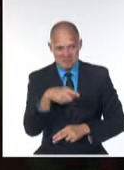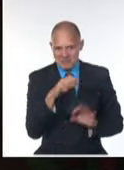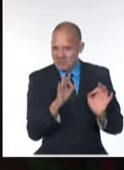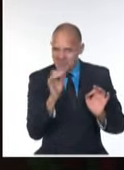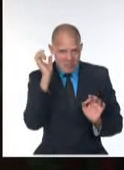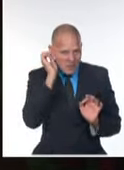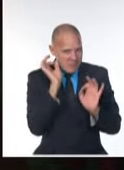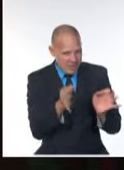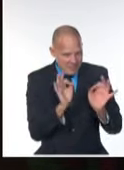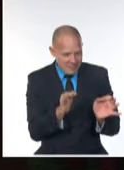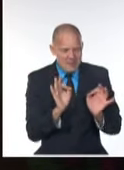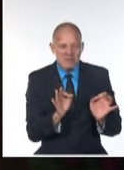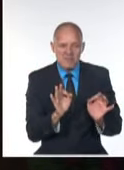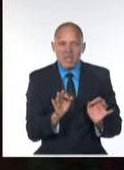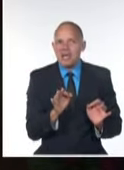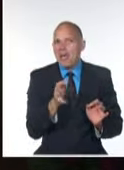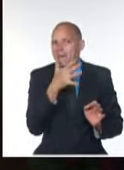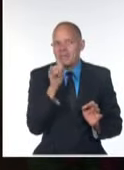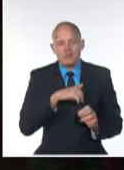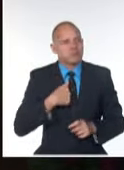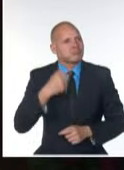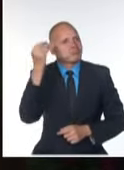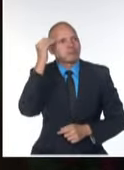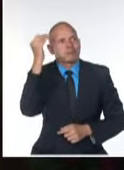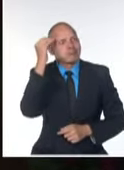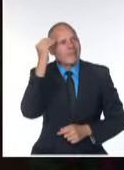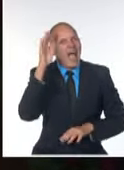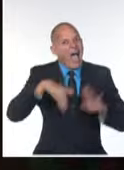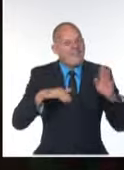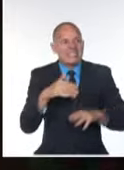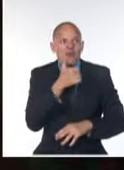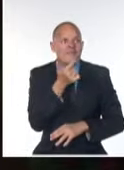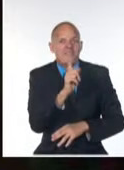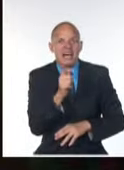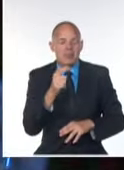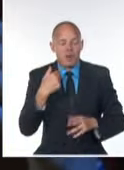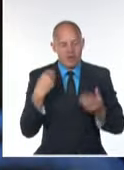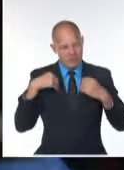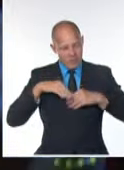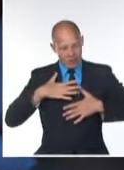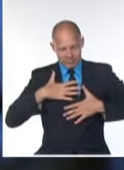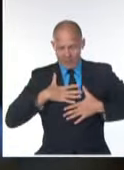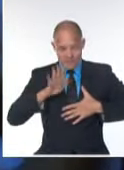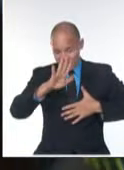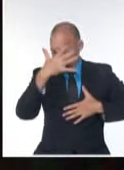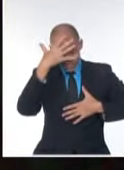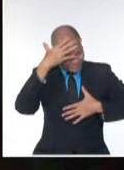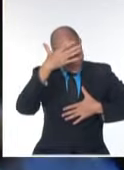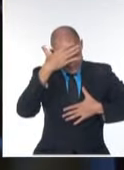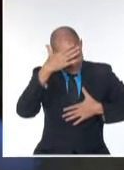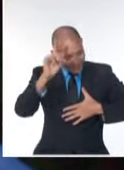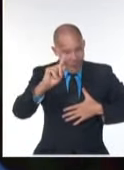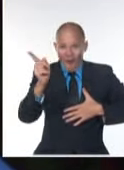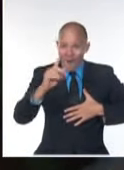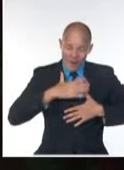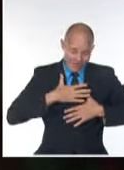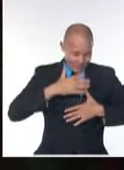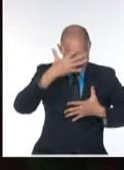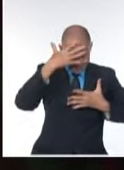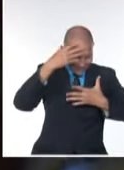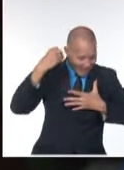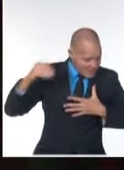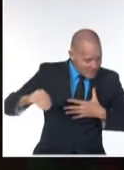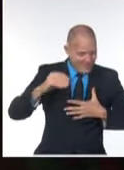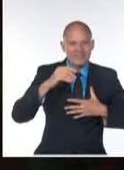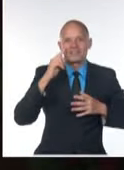por momentos sí ha sido, digamos que complicado sacármela de la piel, siempre se queda un poquito ahí porque al saber que vas a continuar el próximo año y el